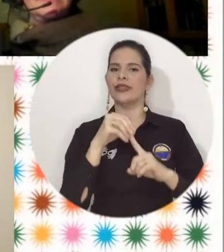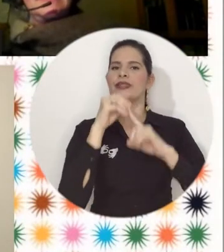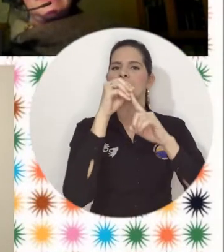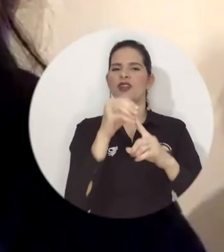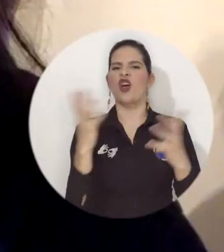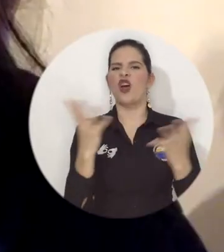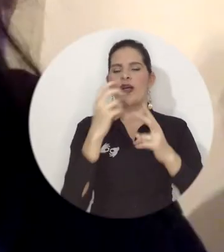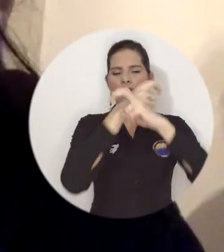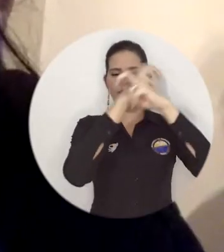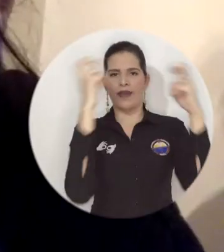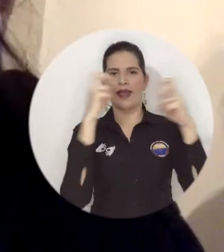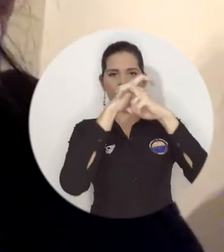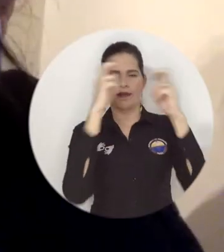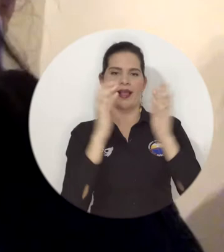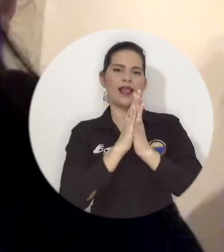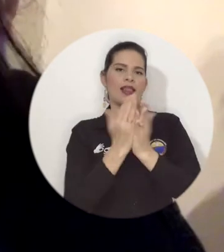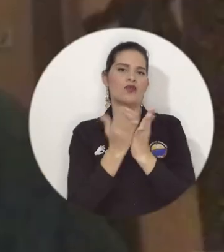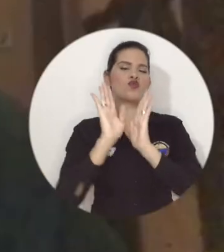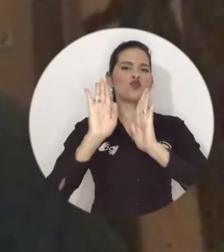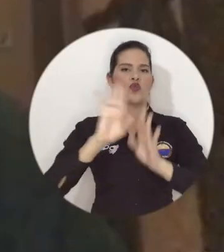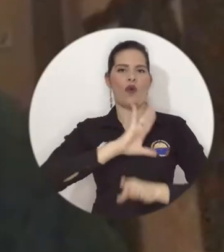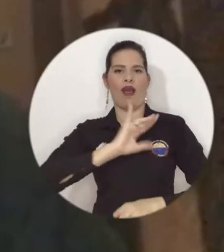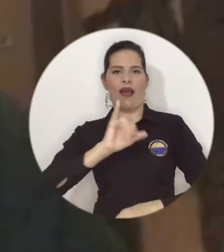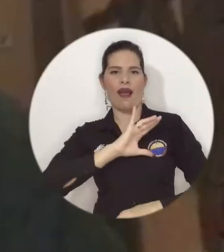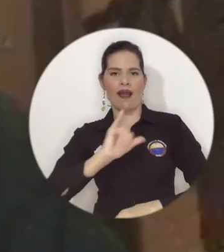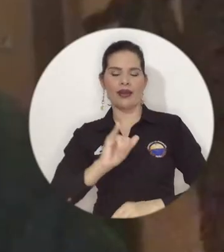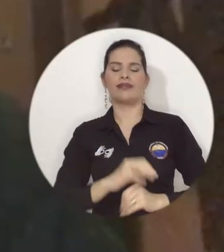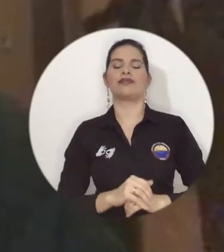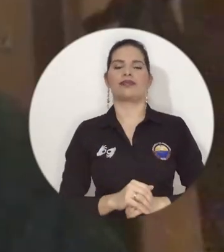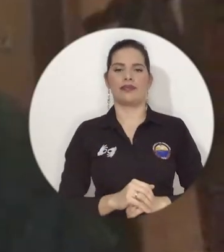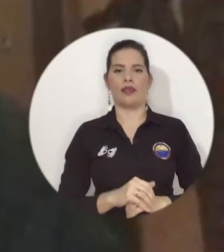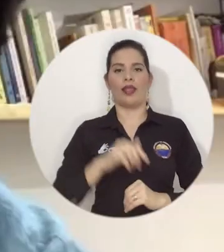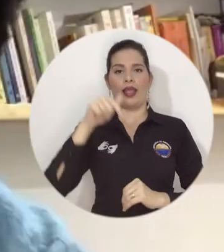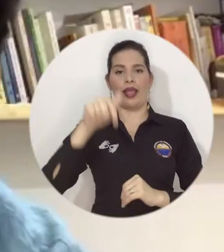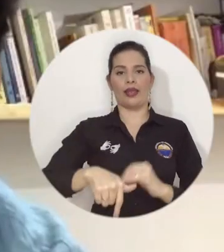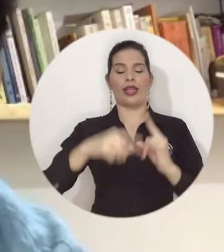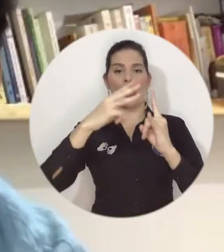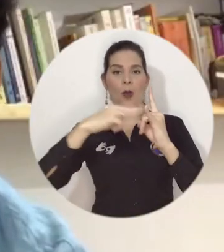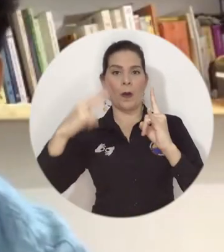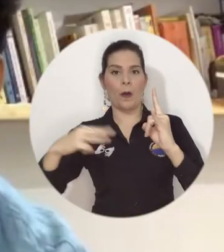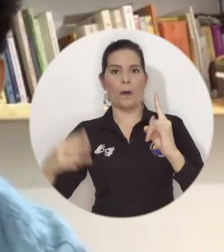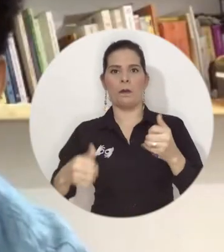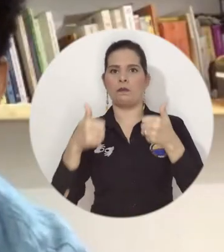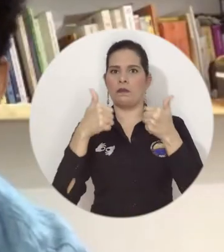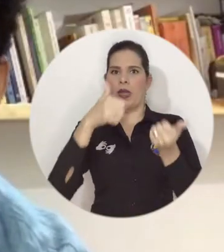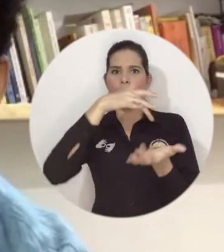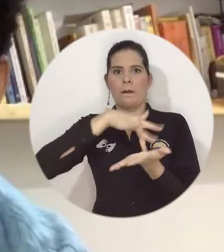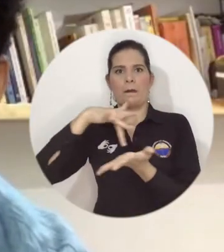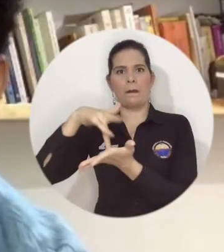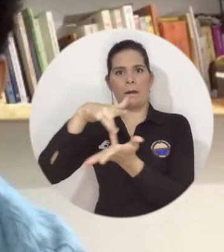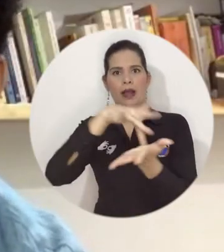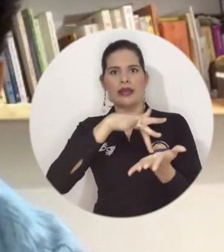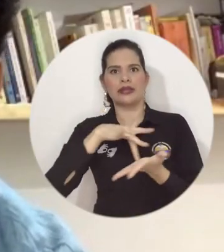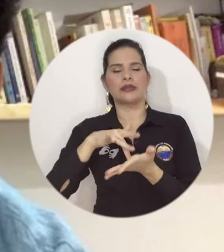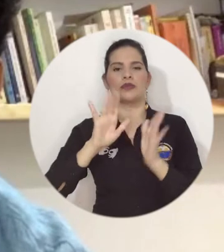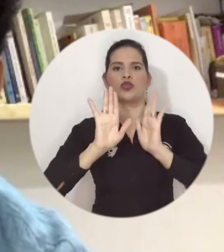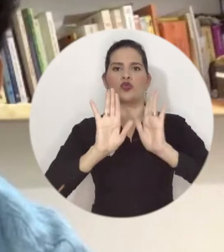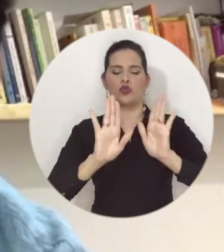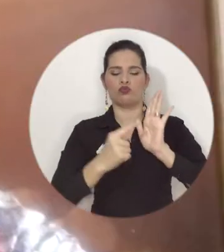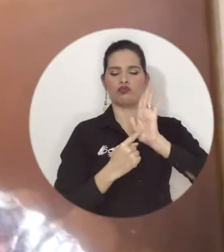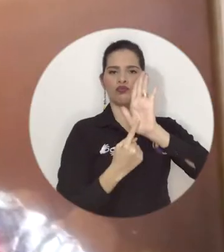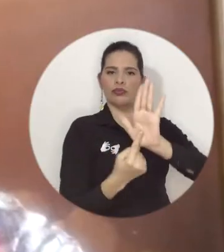García Márquez, Nuevas Lecturas, y en la mesa temática hablemos de Manuel Zapata Olivella, el personaje y su